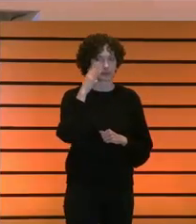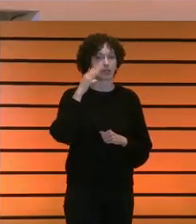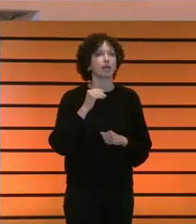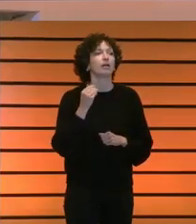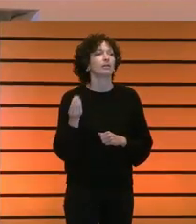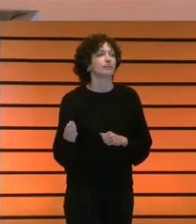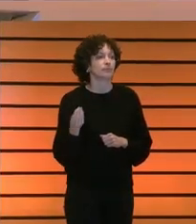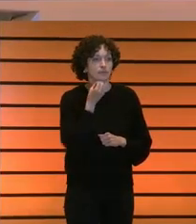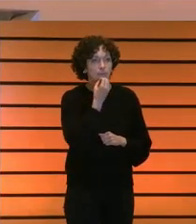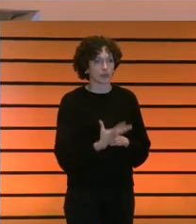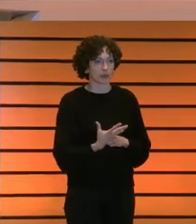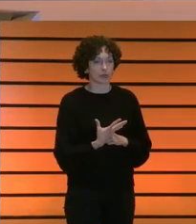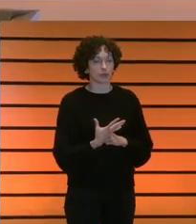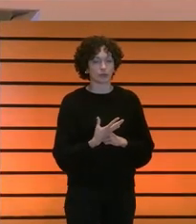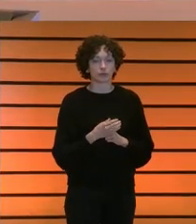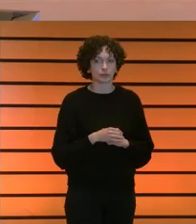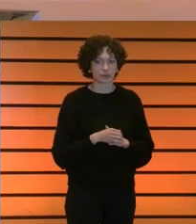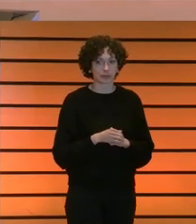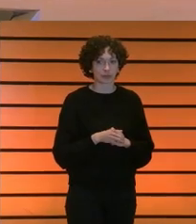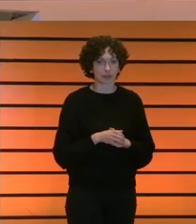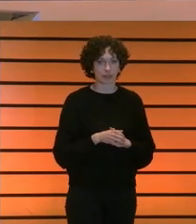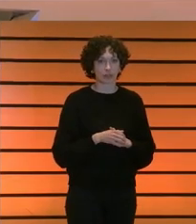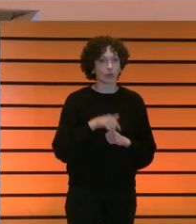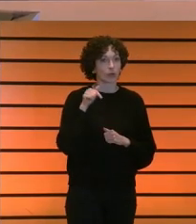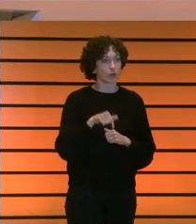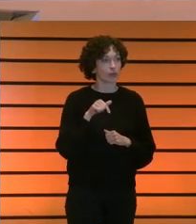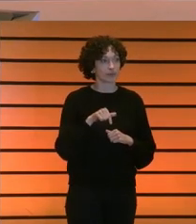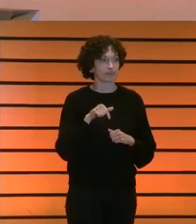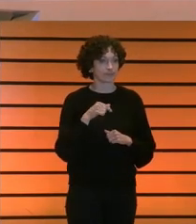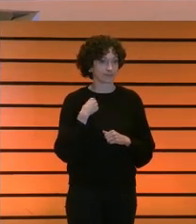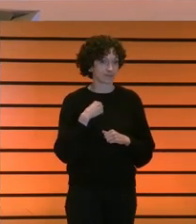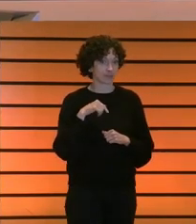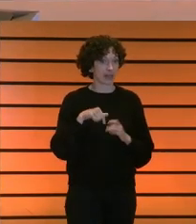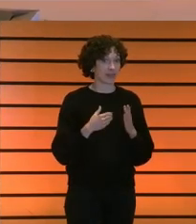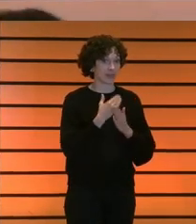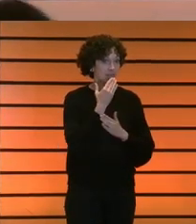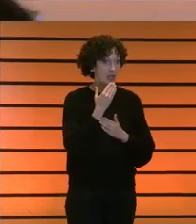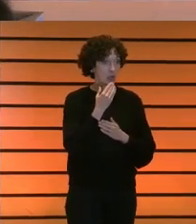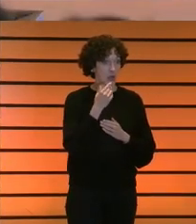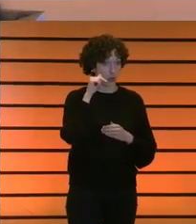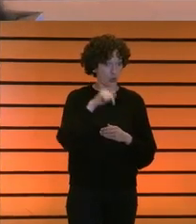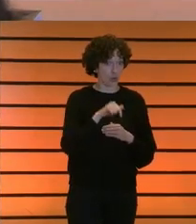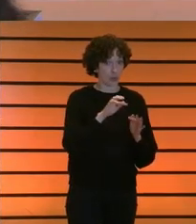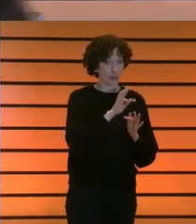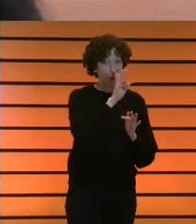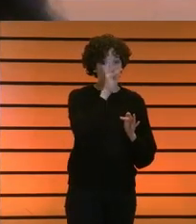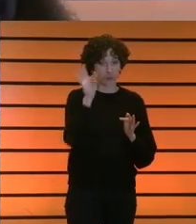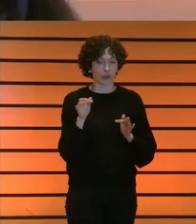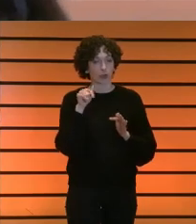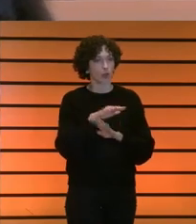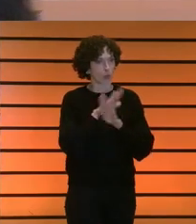a poner la guinda no al pastel del día de hoy ha sido un día muy intenso